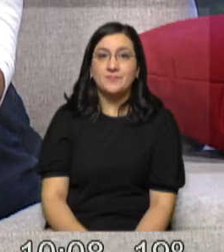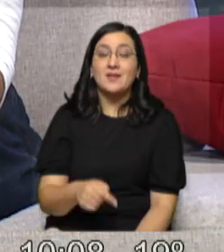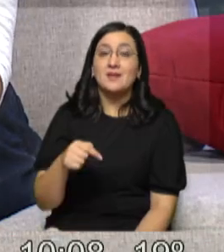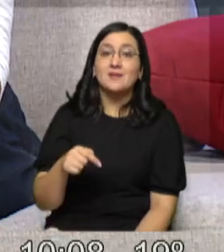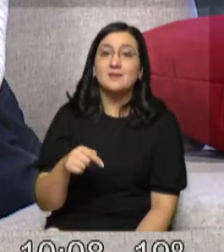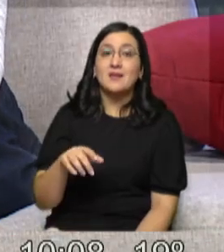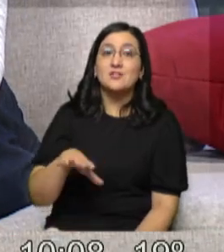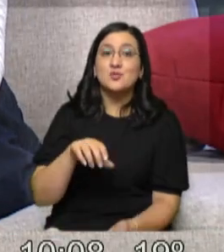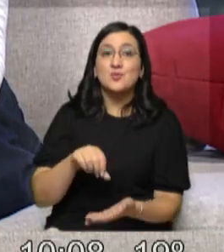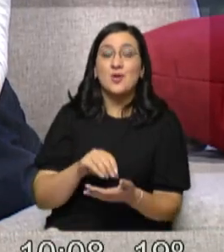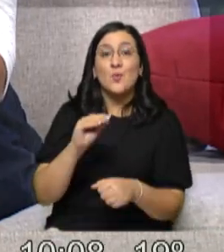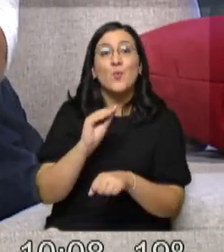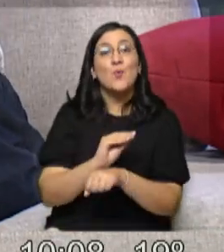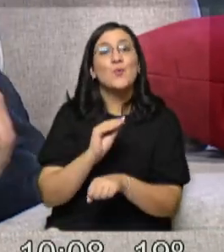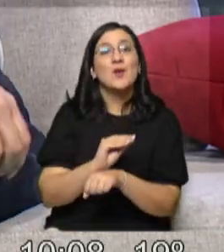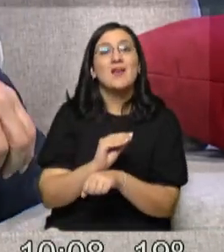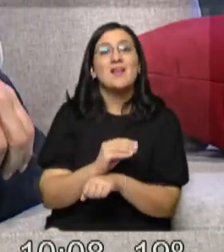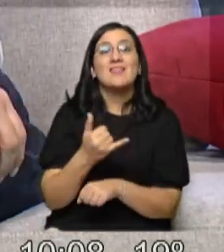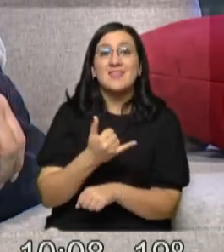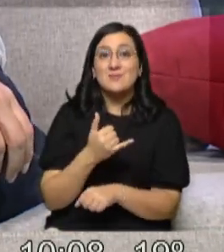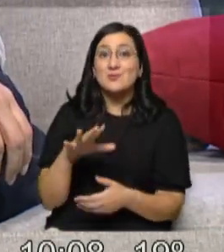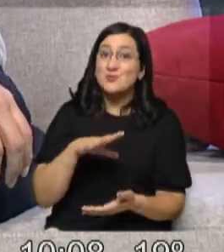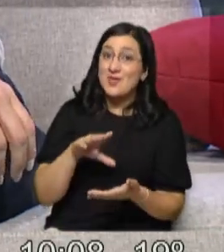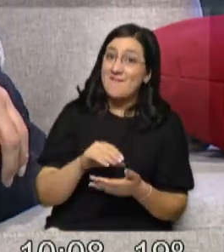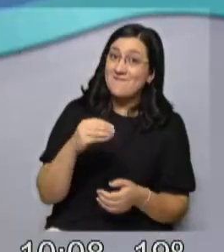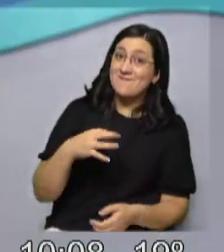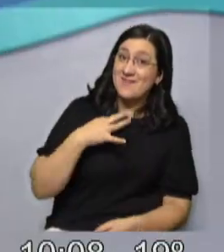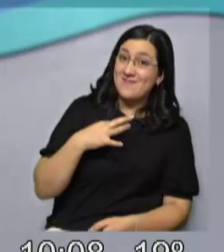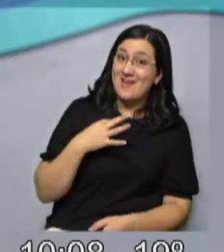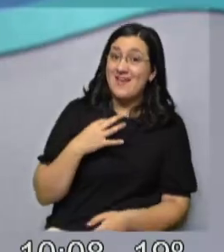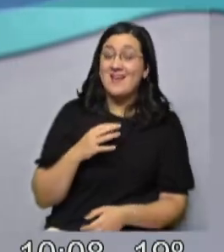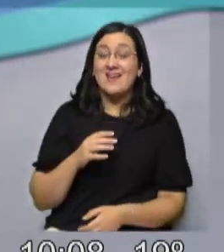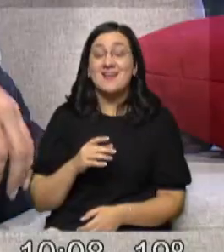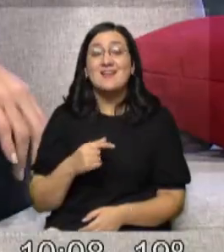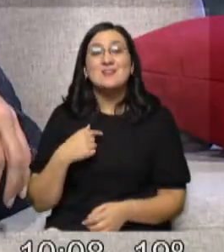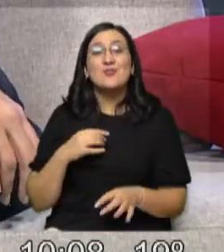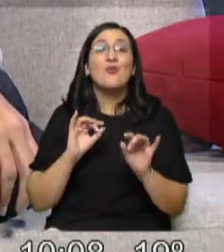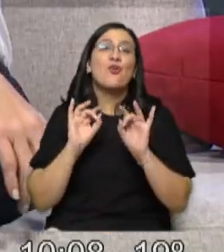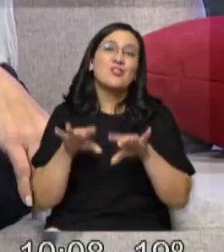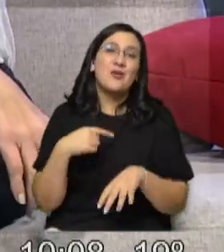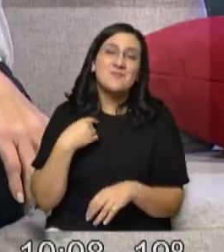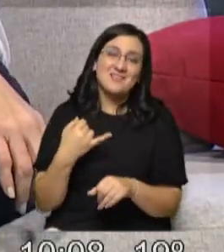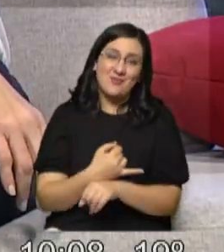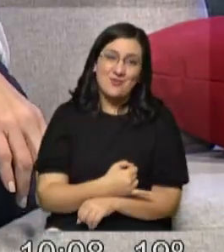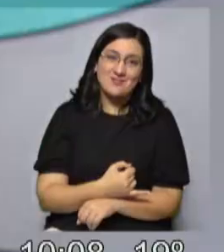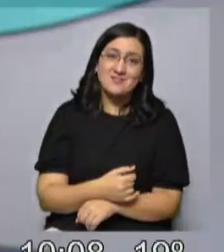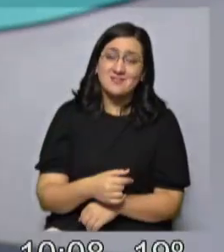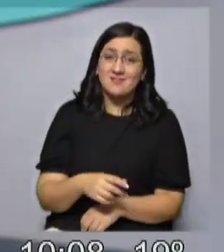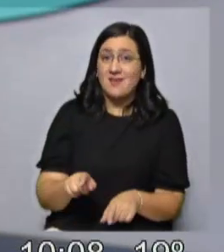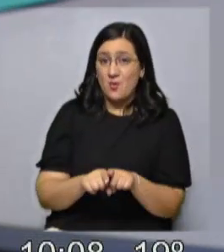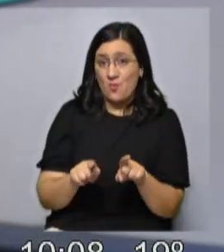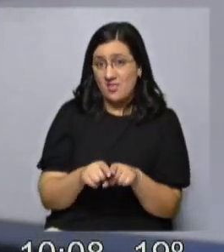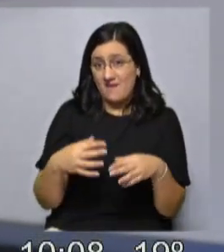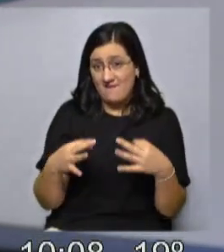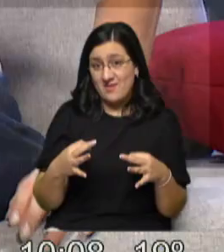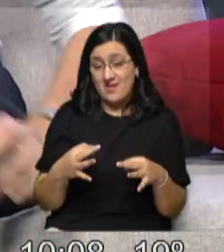Ciudad Viva. Cultural. Tenemos Ciudad Viva y Ciudad Viva. Contagio mis errores. Sí, perdón. No te preocupes. Pero igual estaba bien, porque el programa se llama